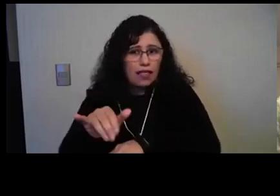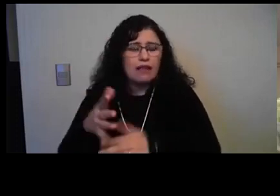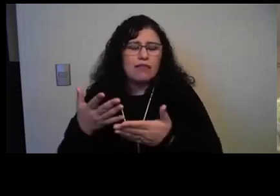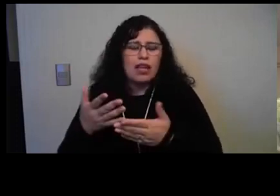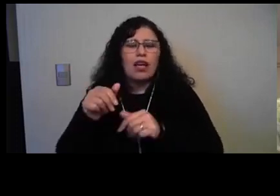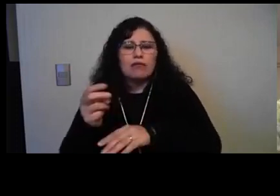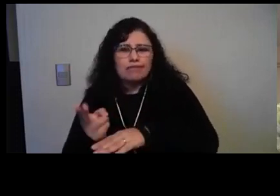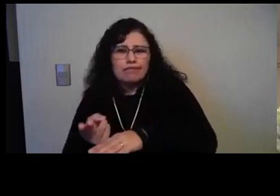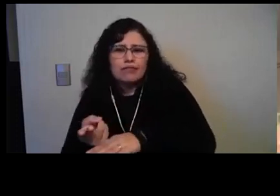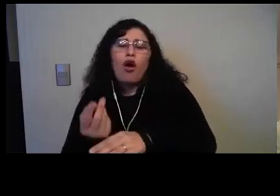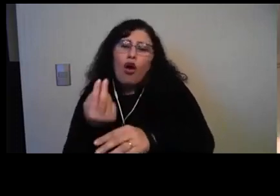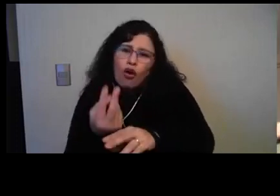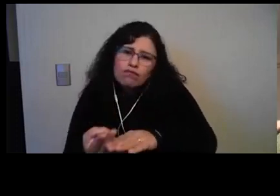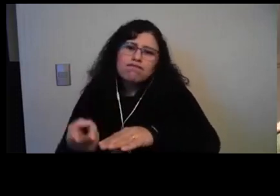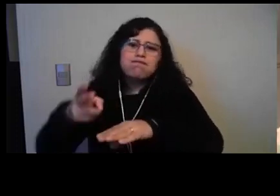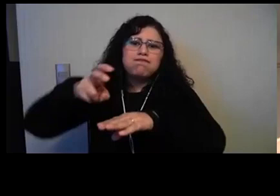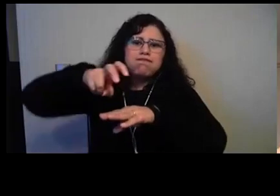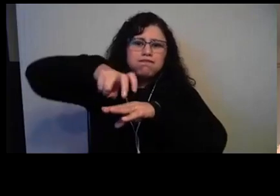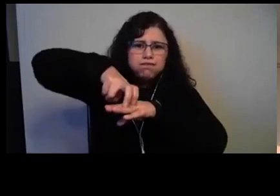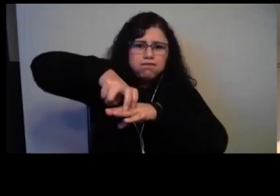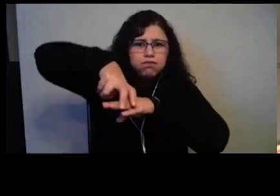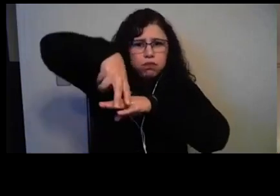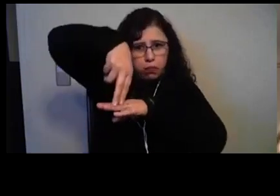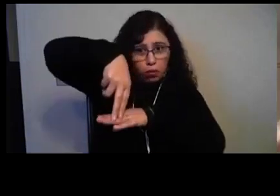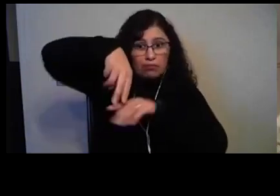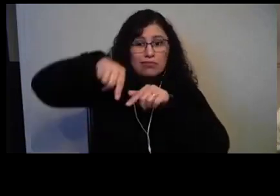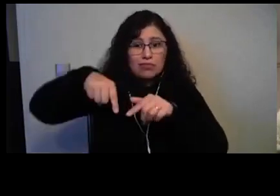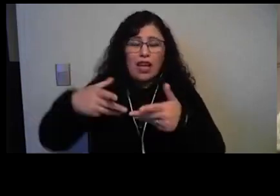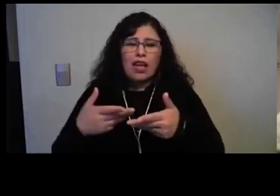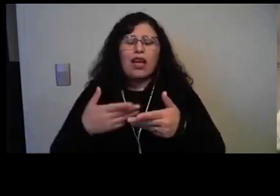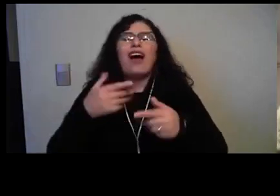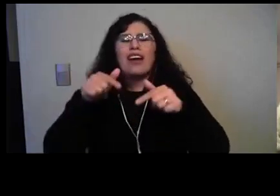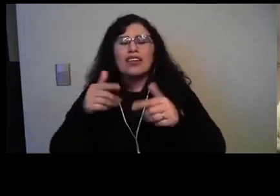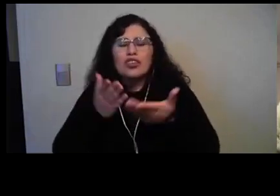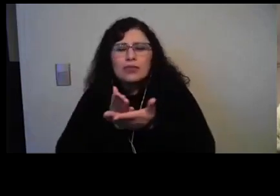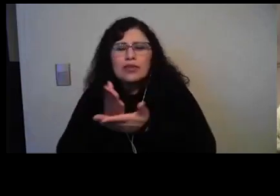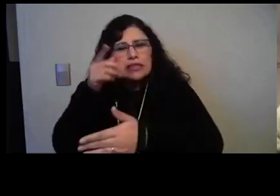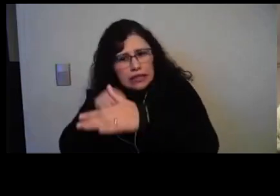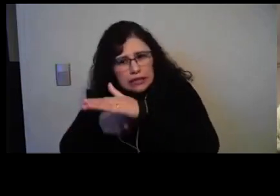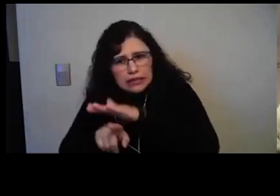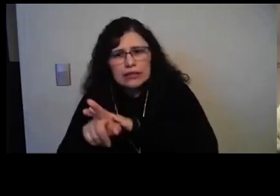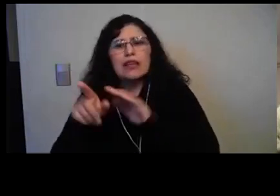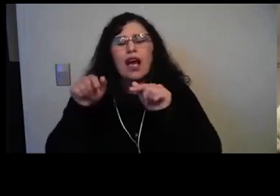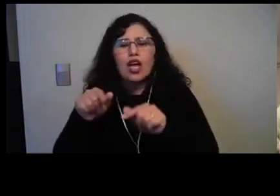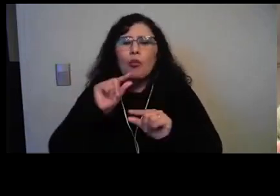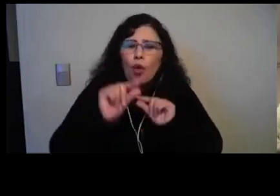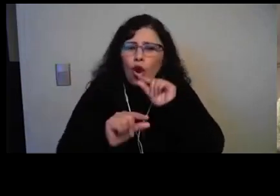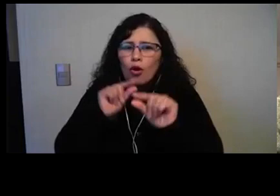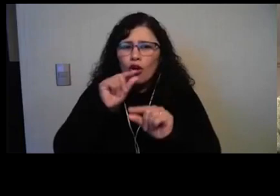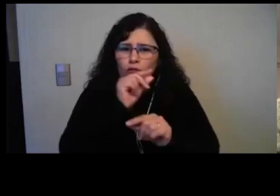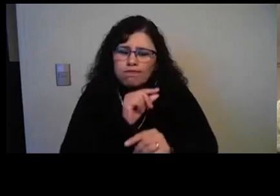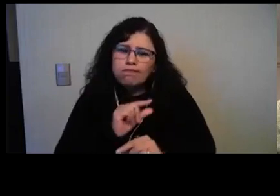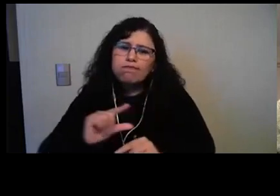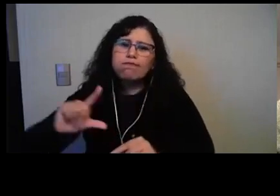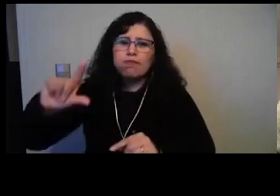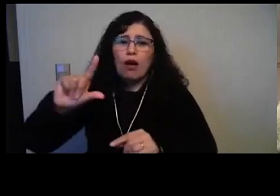está incorporando a bípedo, ya entonces en todas esas personas que uno comienza a intervenir y que poco a poco comienzan a